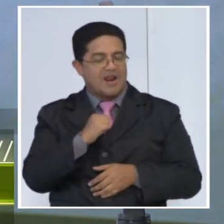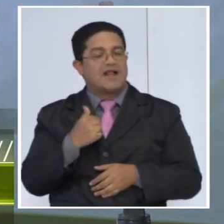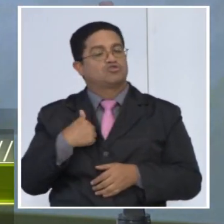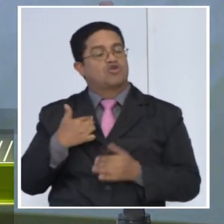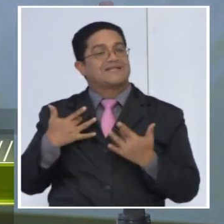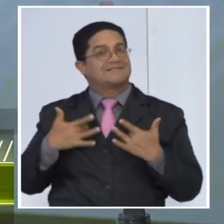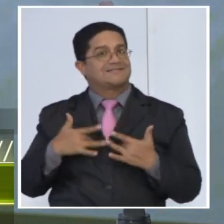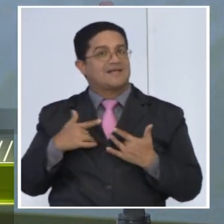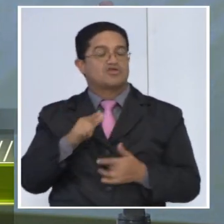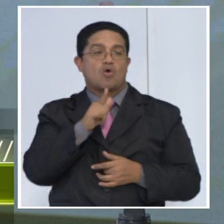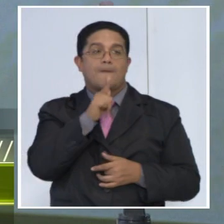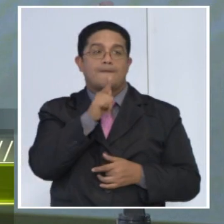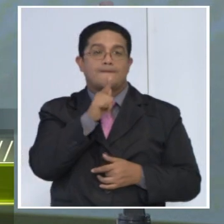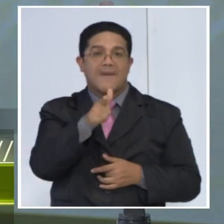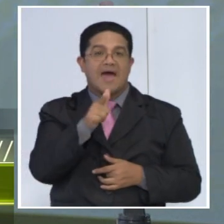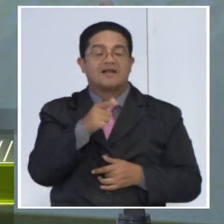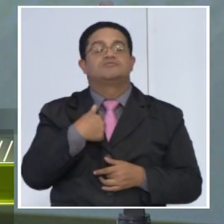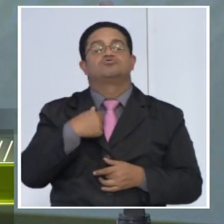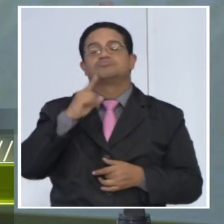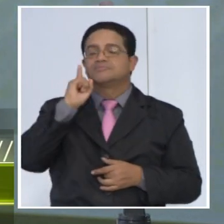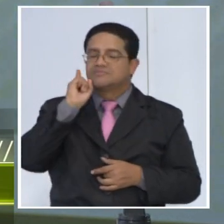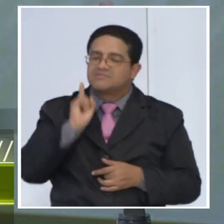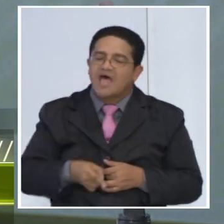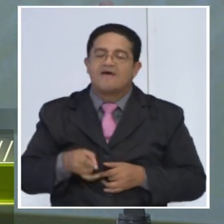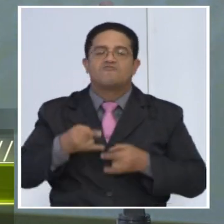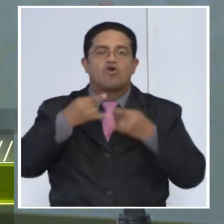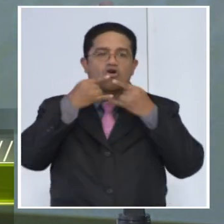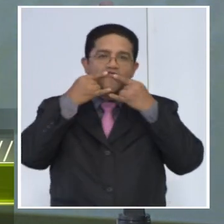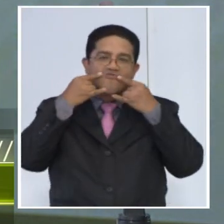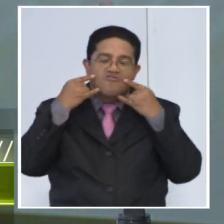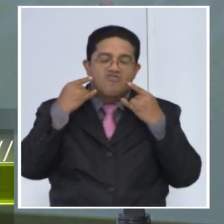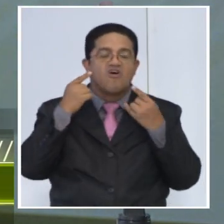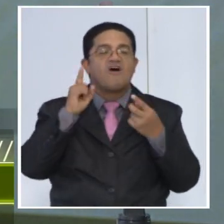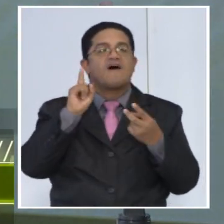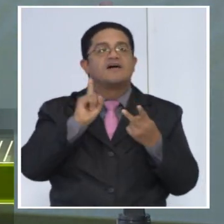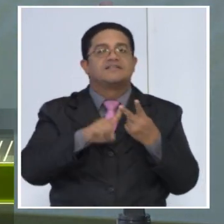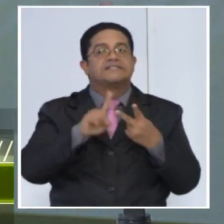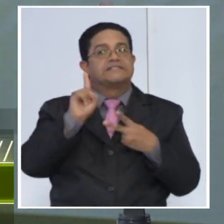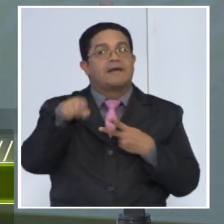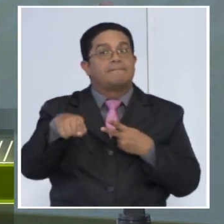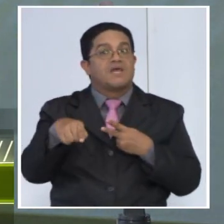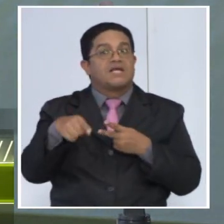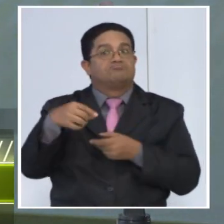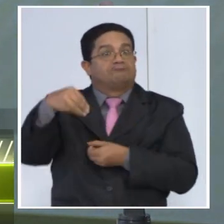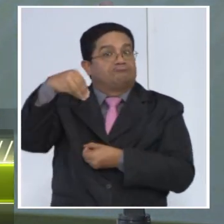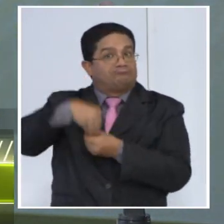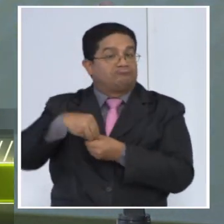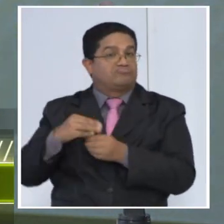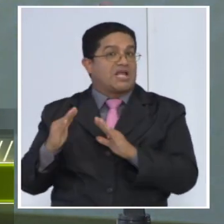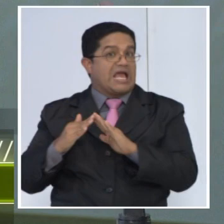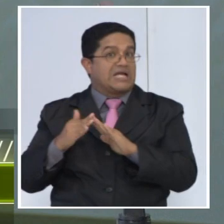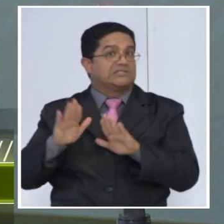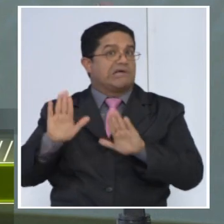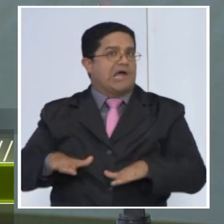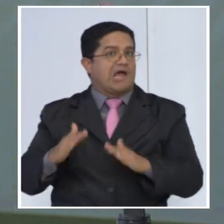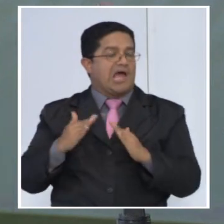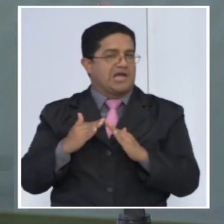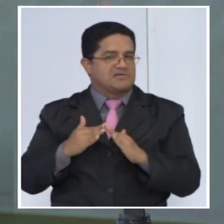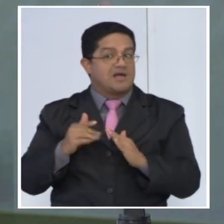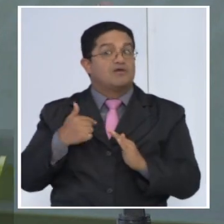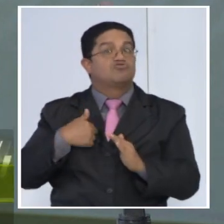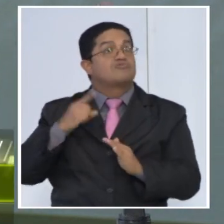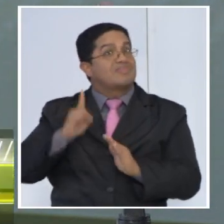síntomas respiratorios, yo tengo que estar usando mascarilla e idealmente no salir de casa si lo puedo hacer. Si debo salir,